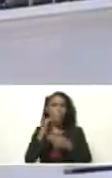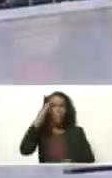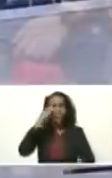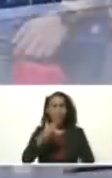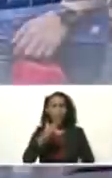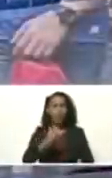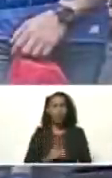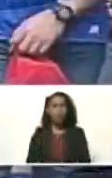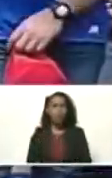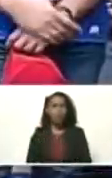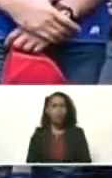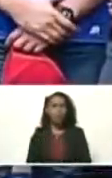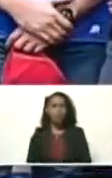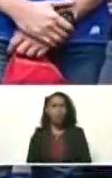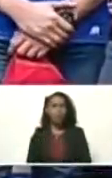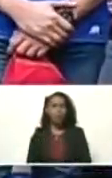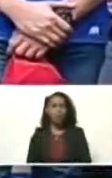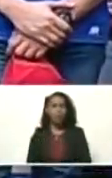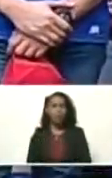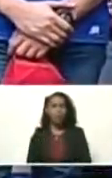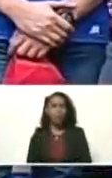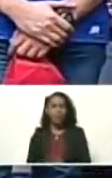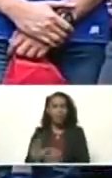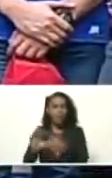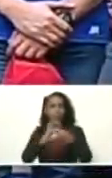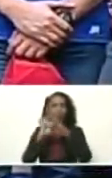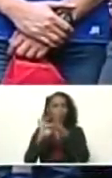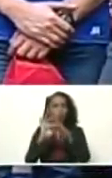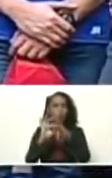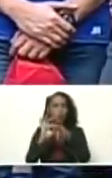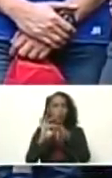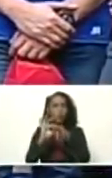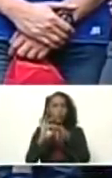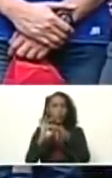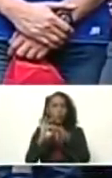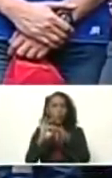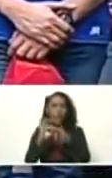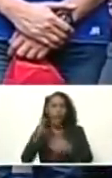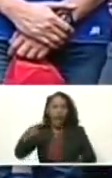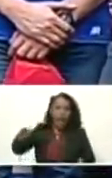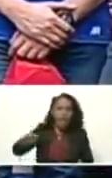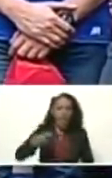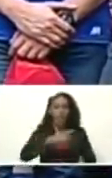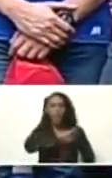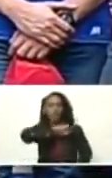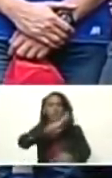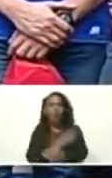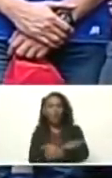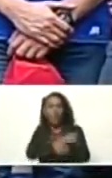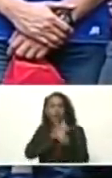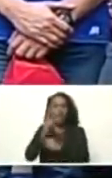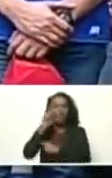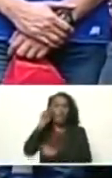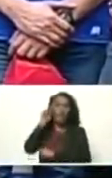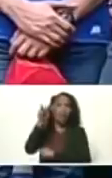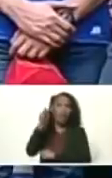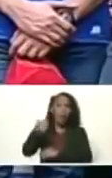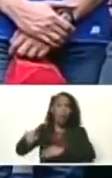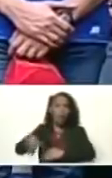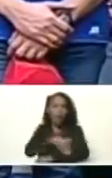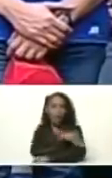cívico-militar se unió. El río de fuerzas aquel que vimos en las